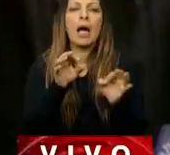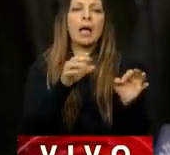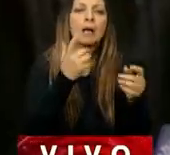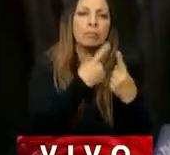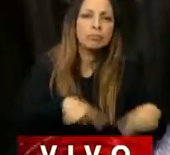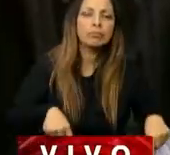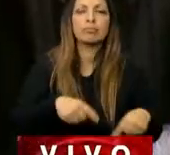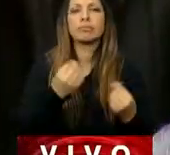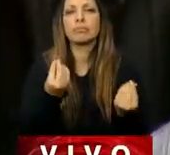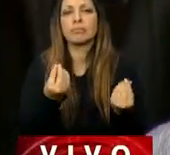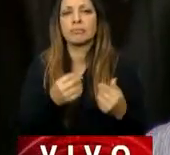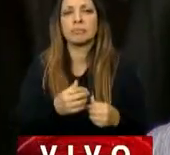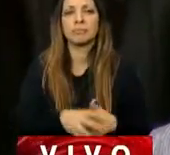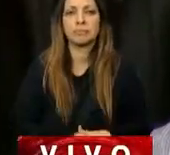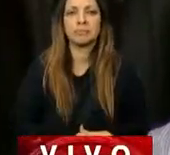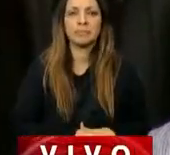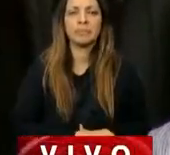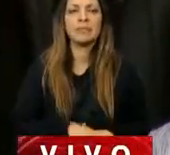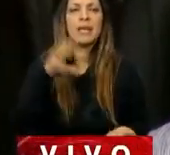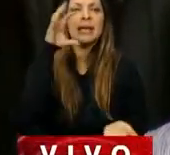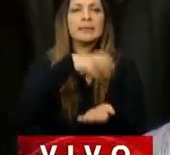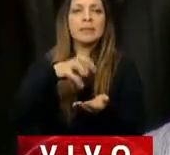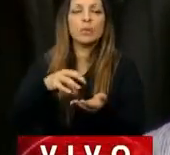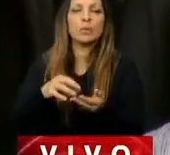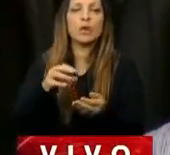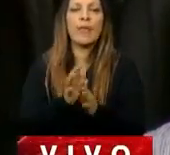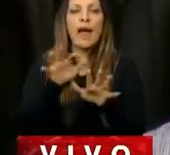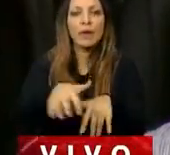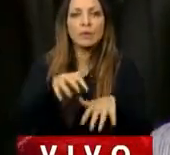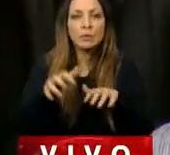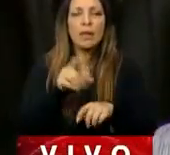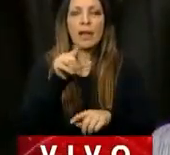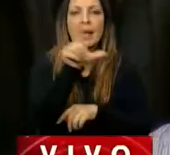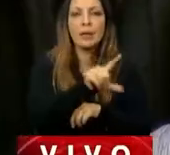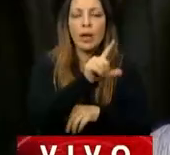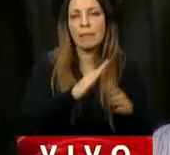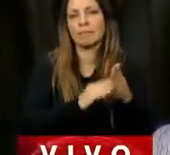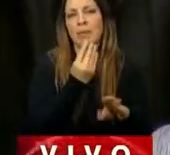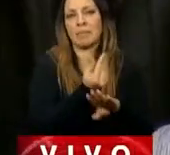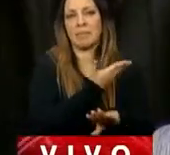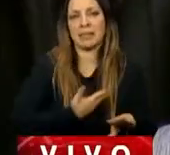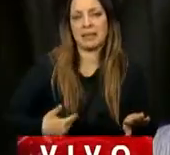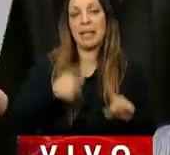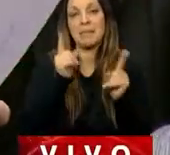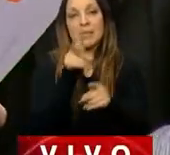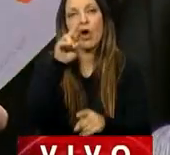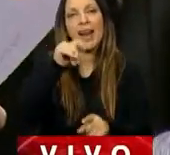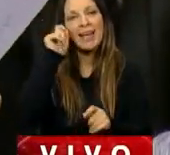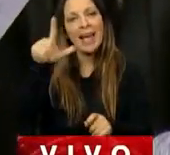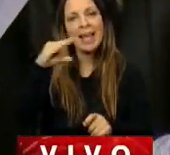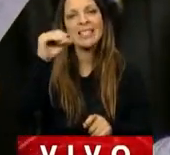fotosintéticos y bioquímicos, el Instituto de Agrotecnología del Litoral que preside precisamente Raquel